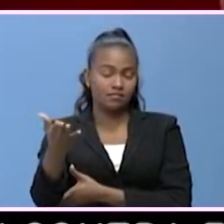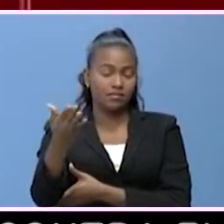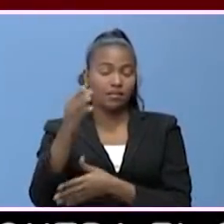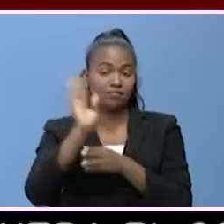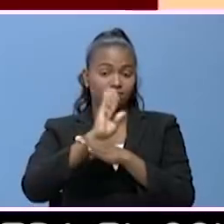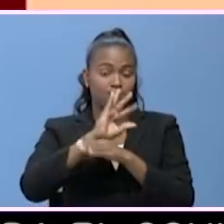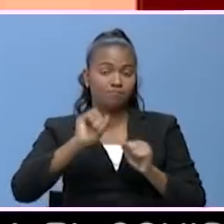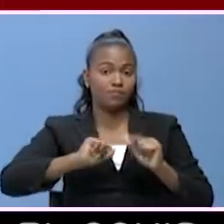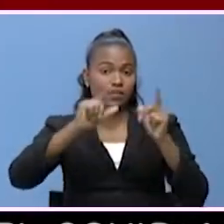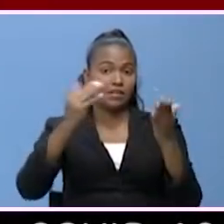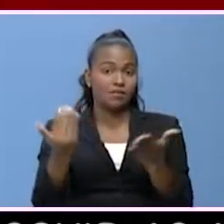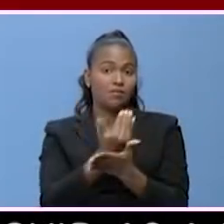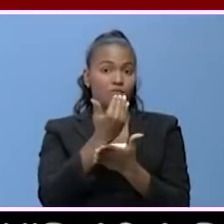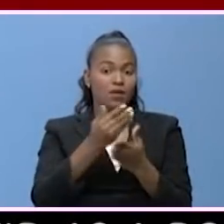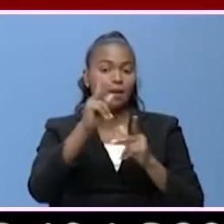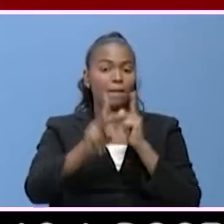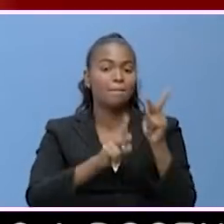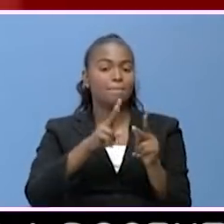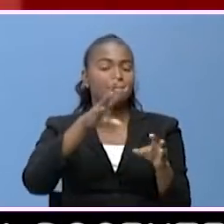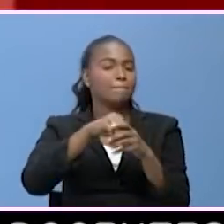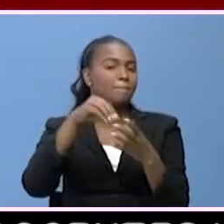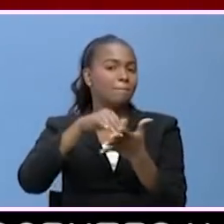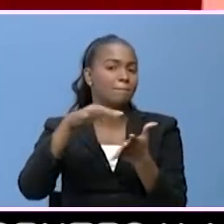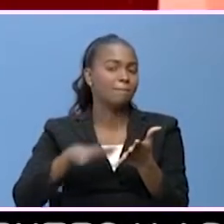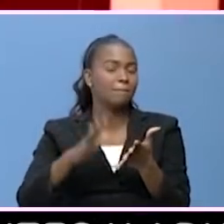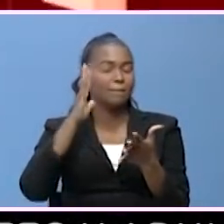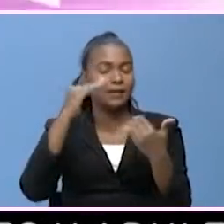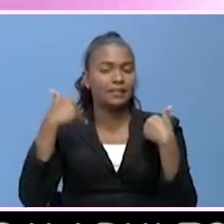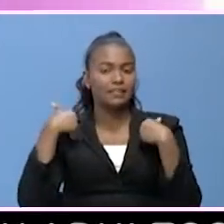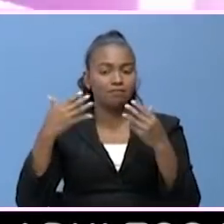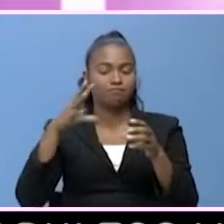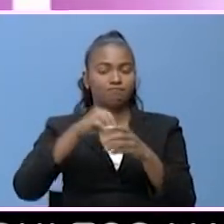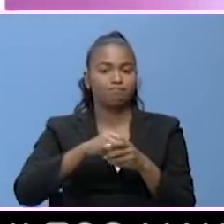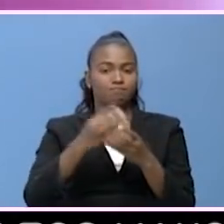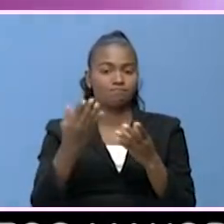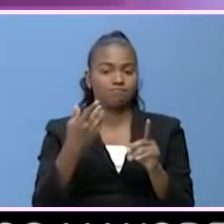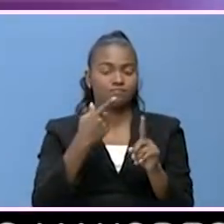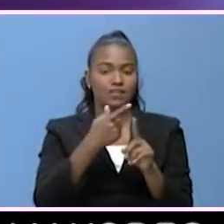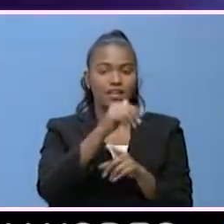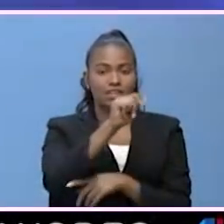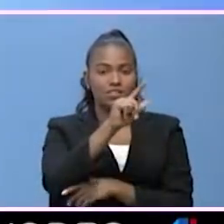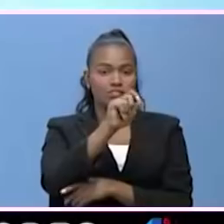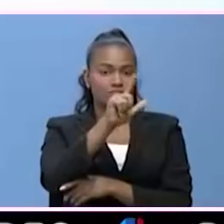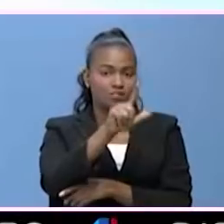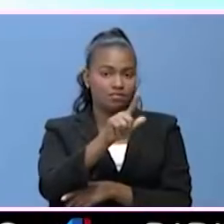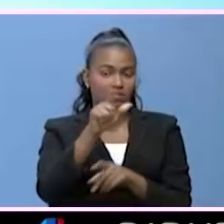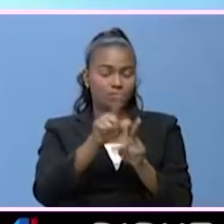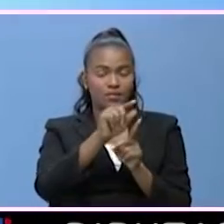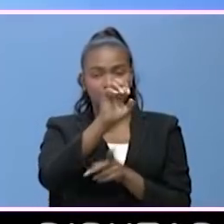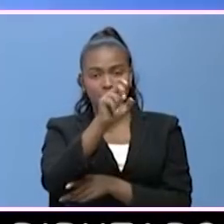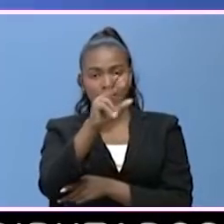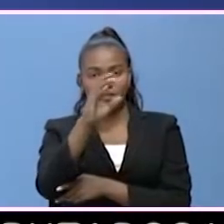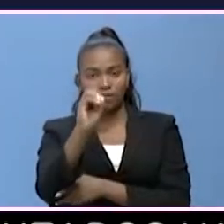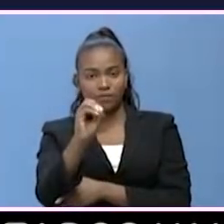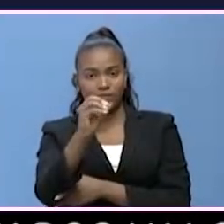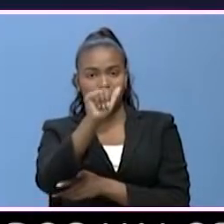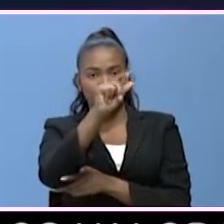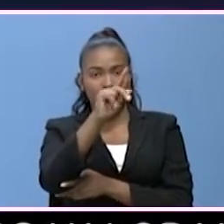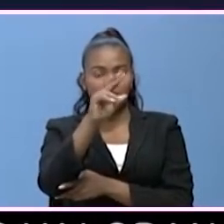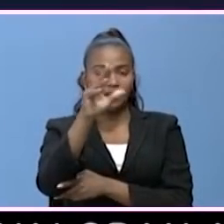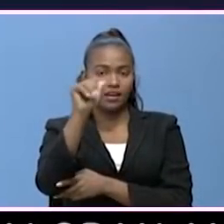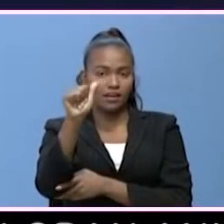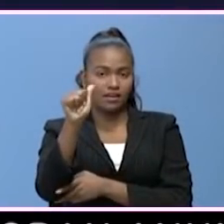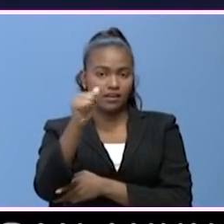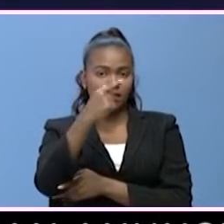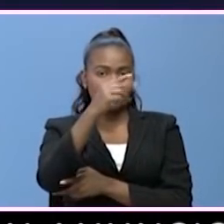que presenta a una nueva generación de estudiantes, contará con las actuaciones estelares de Azul Agüita, Sergio Mayer Mori, Andrea